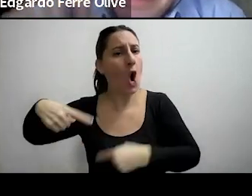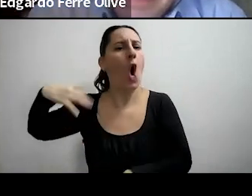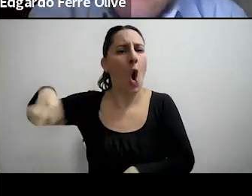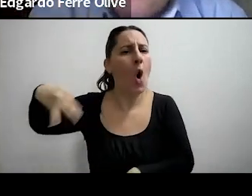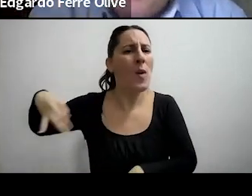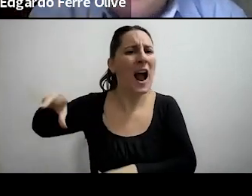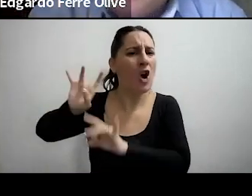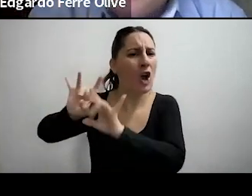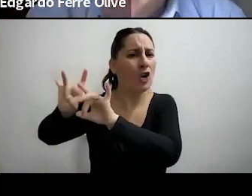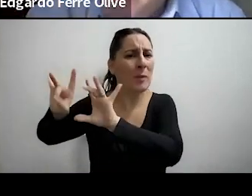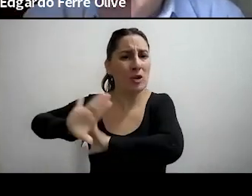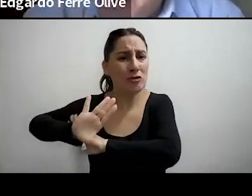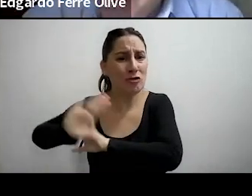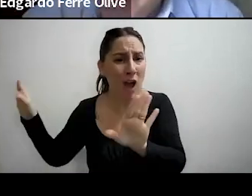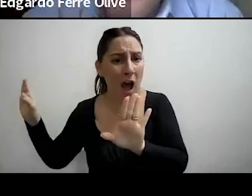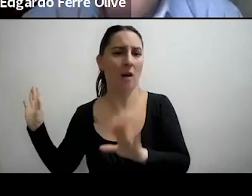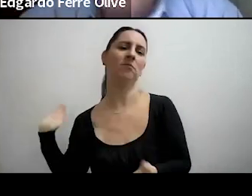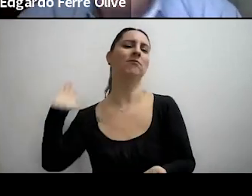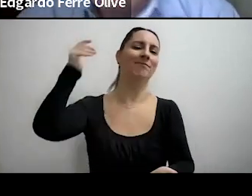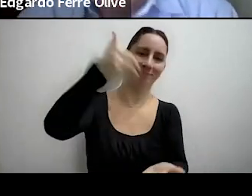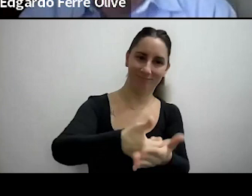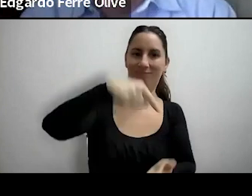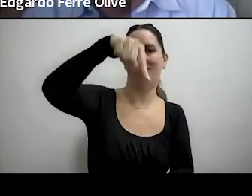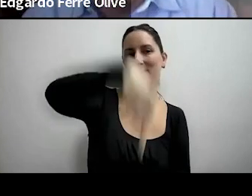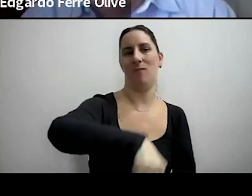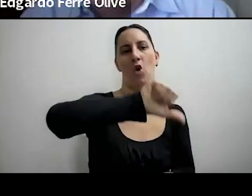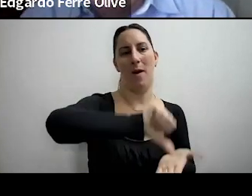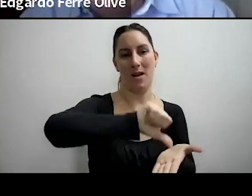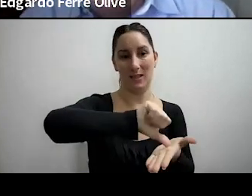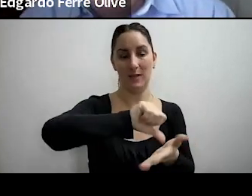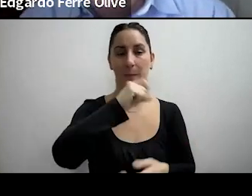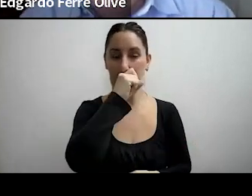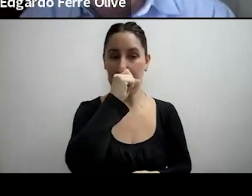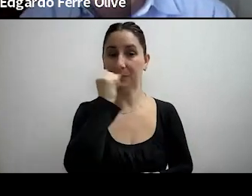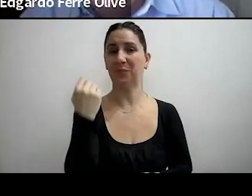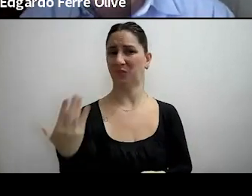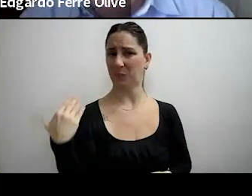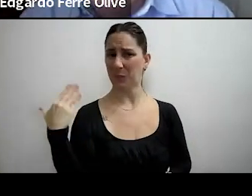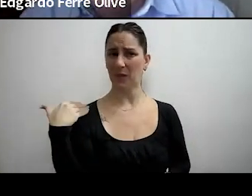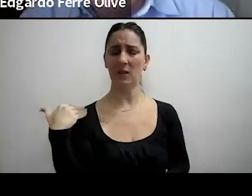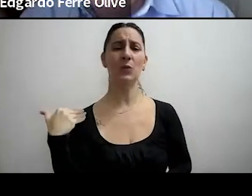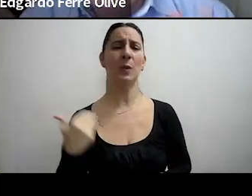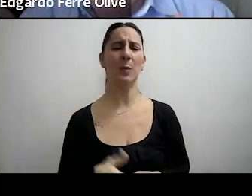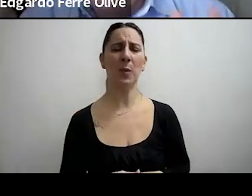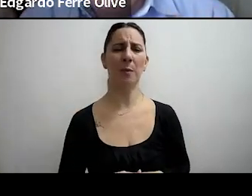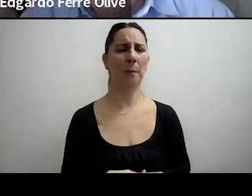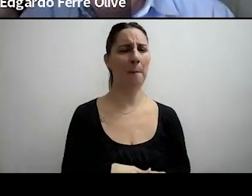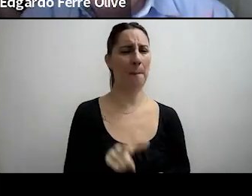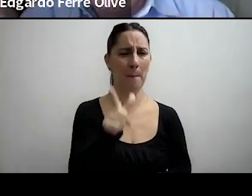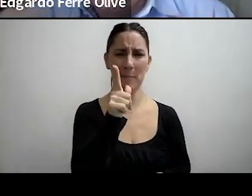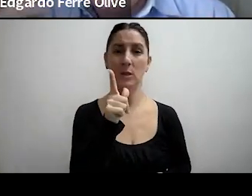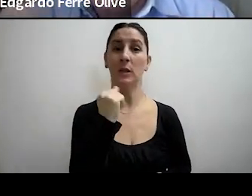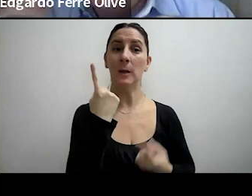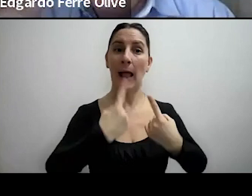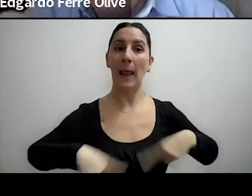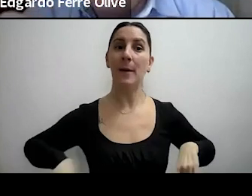más en nuestro país a través del mecanismo de desarrollo limpio. Se ha discontinuado hace un tiempo esto, yo creo que este es un elemento que hay que